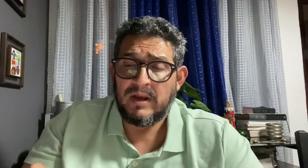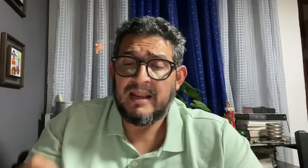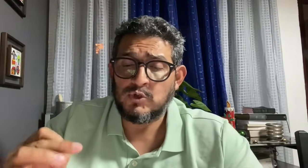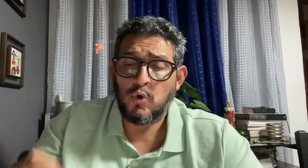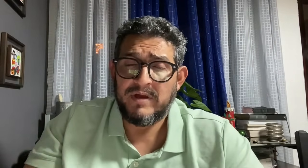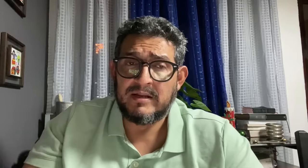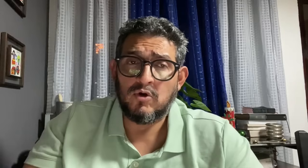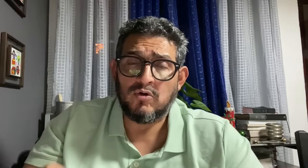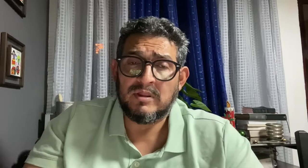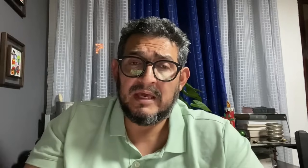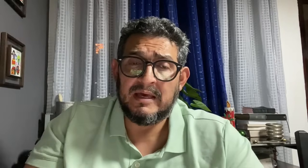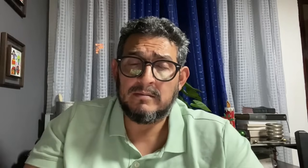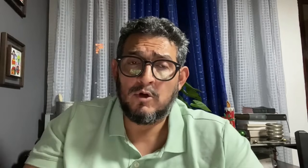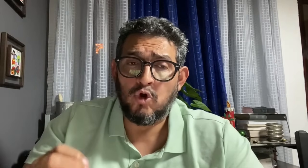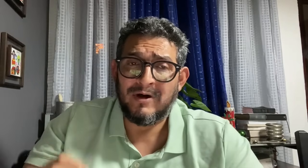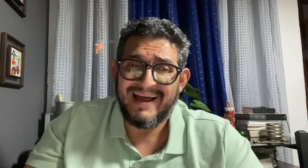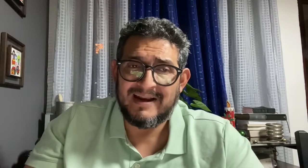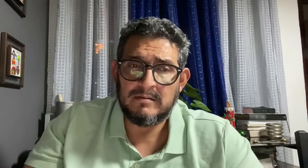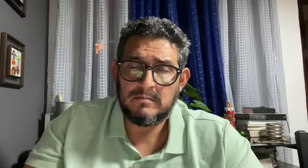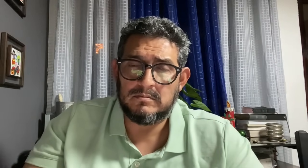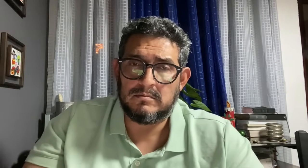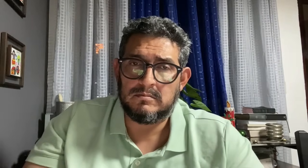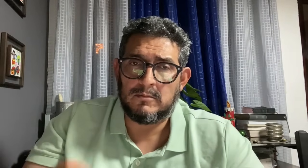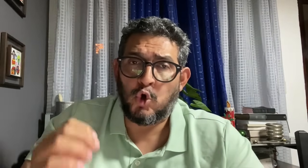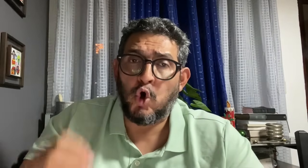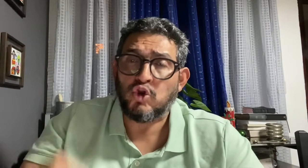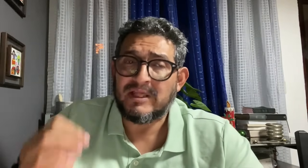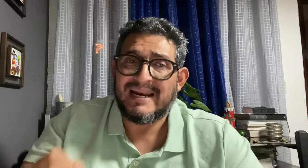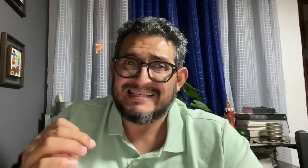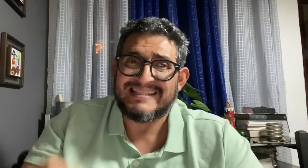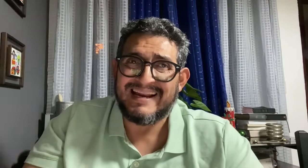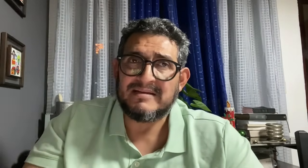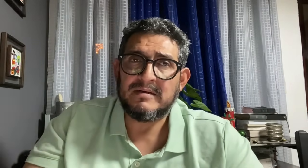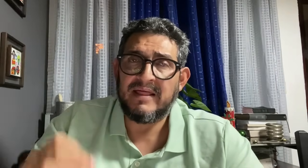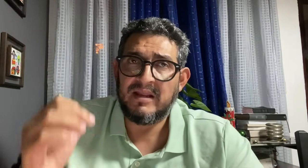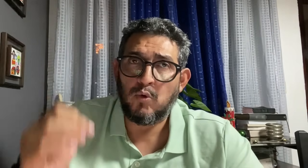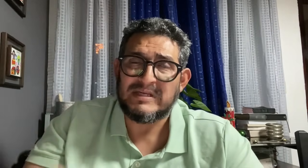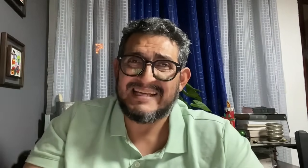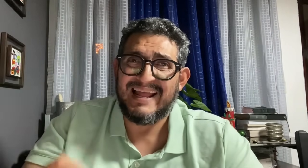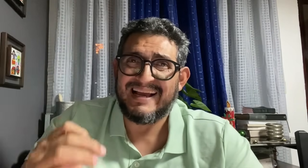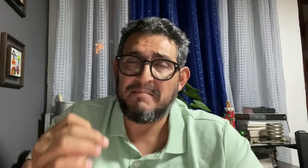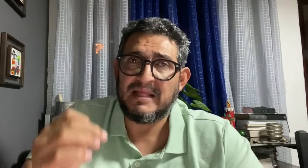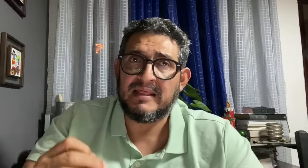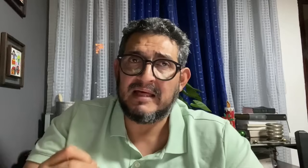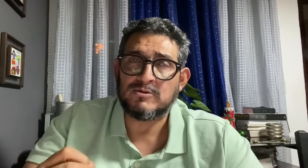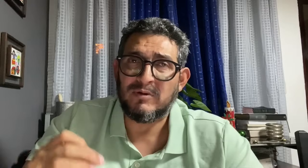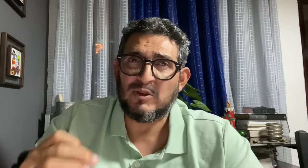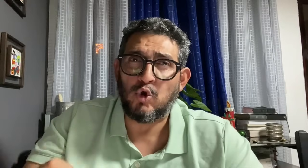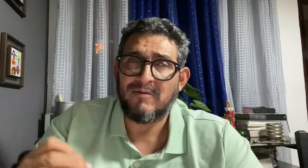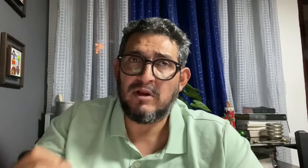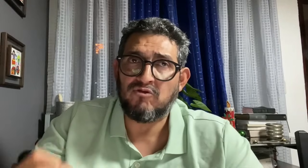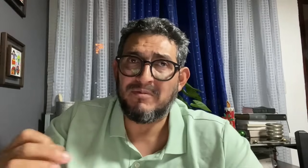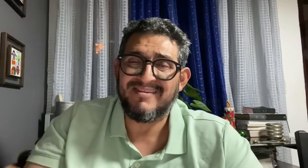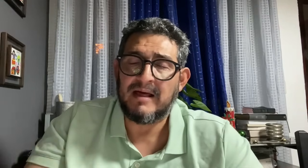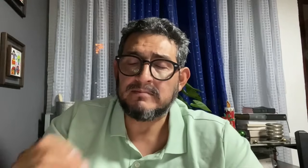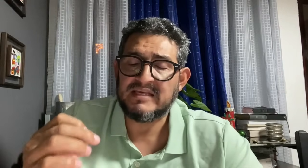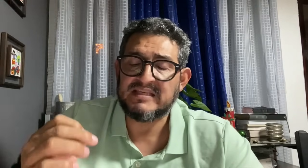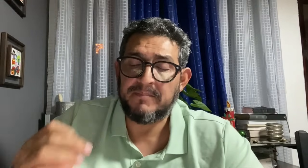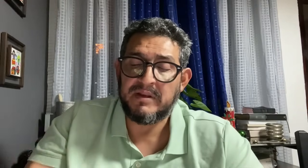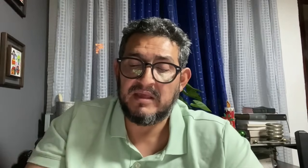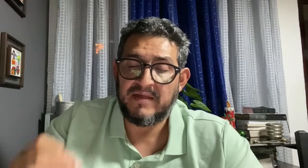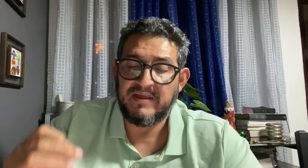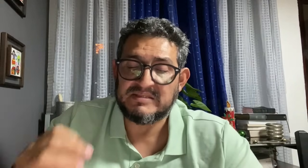presidente Bukele y su gobierno de lograr contrarrestar la delincuencia, la criminalidad, sobre todo la violencia homicida